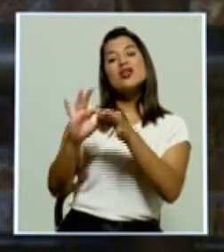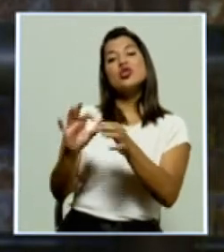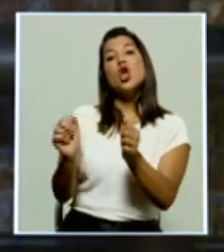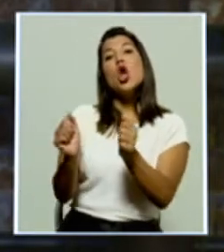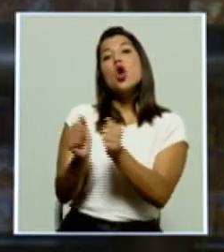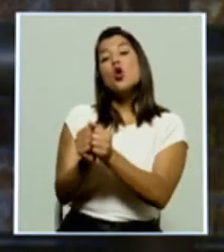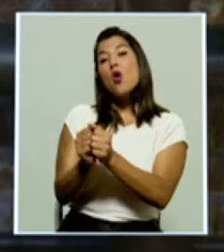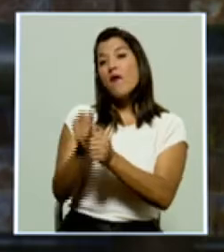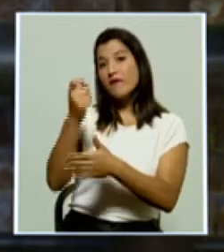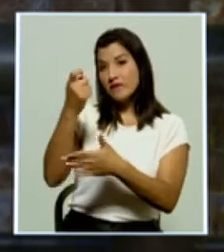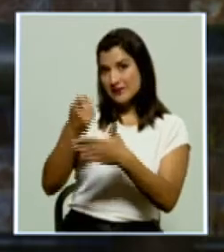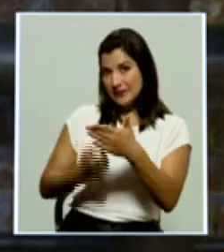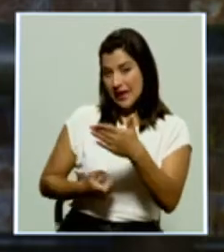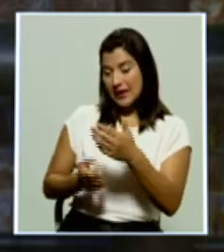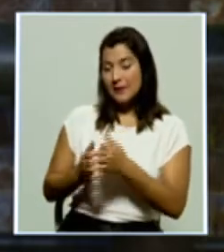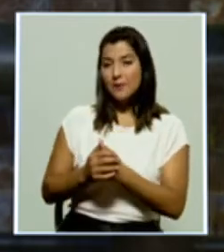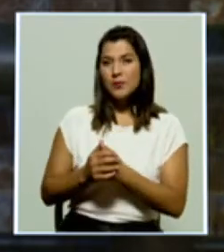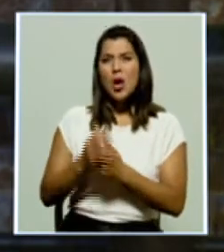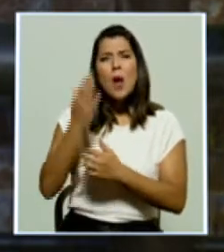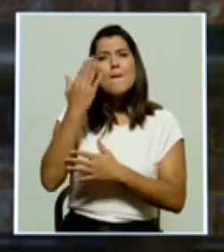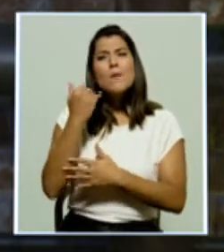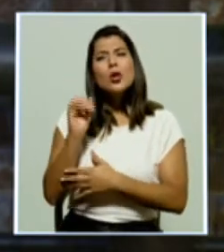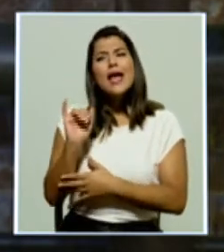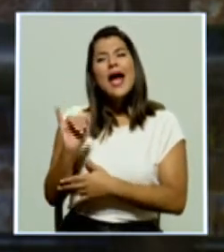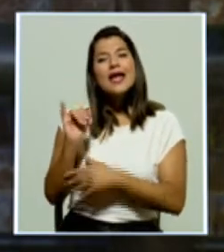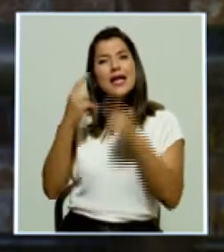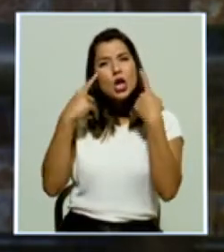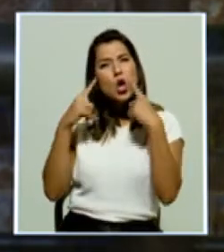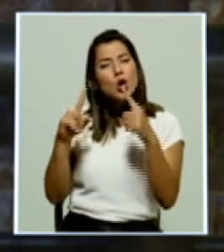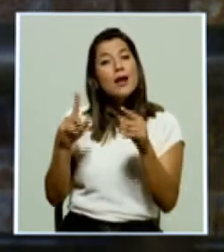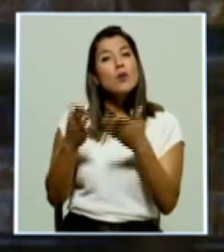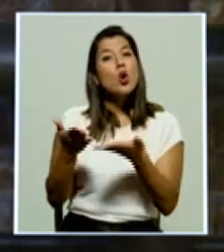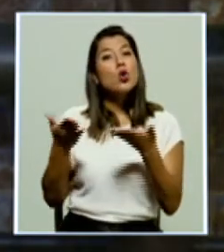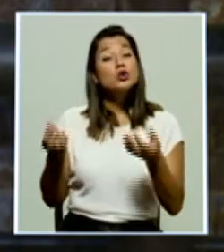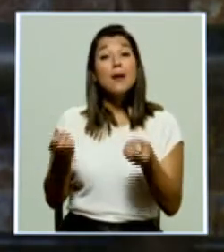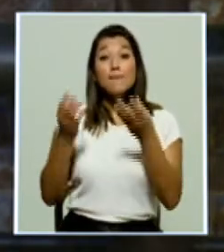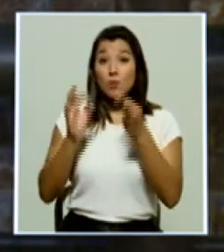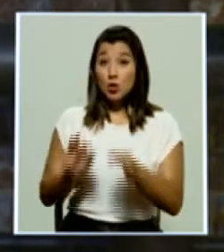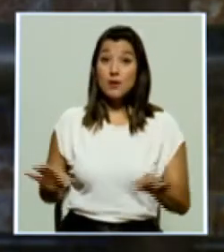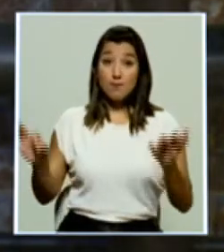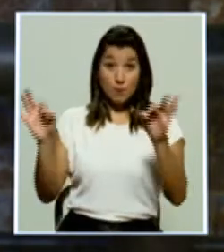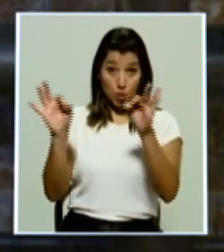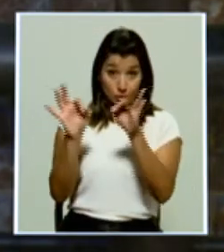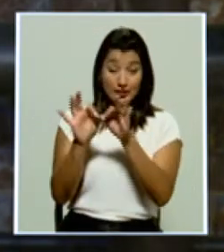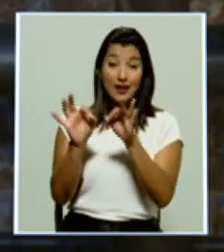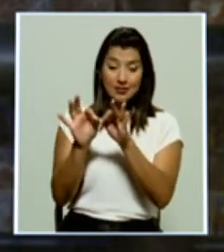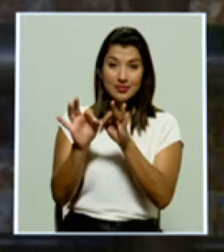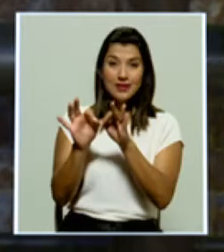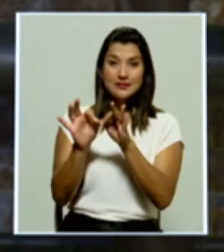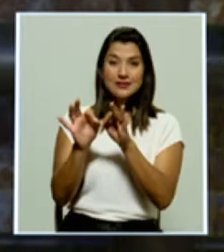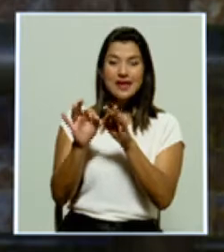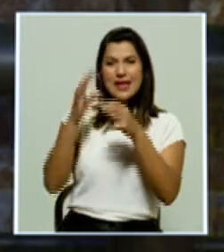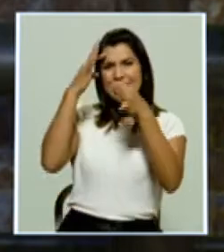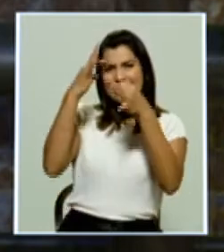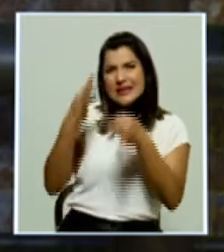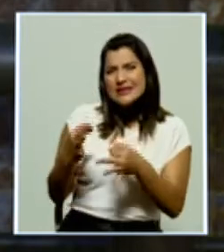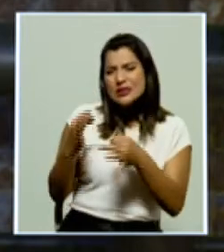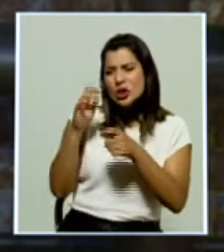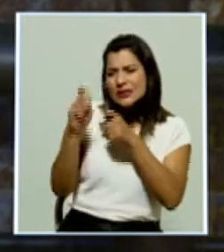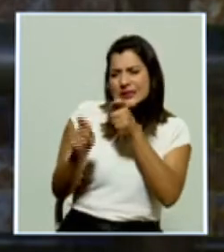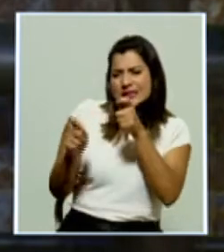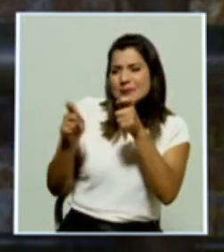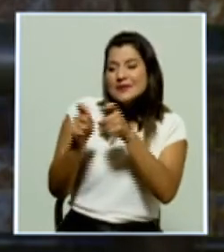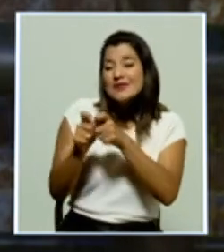fiscal, porque ahí logramos cosas muy importantes, medidas concretas para controlar la